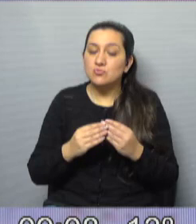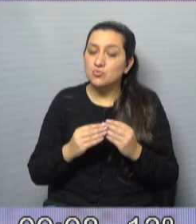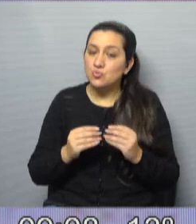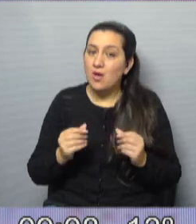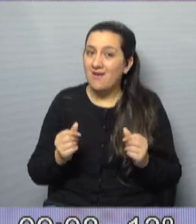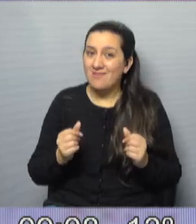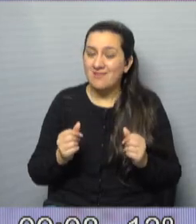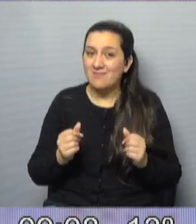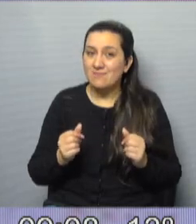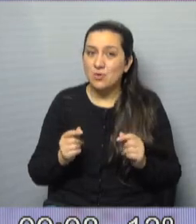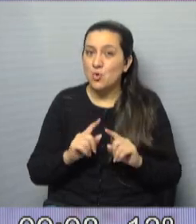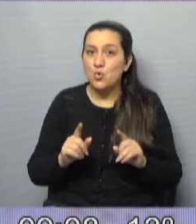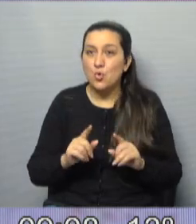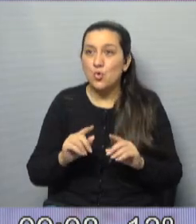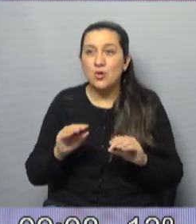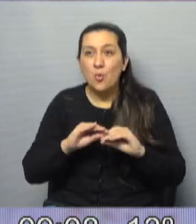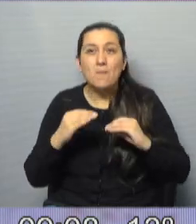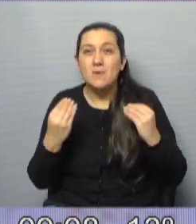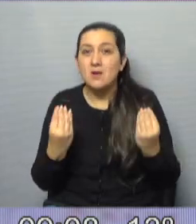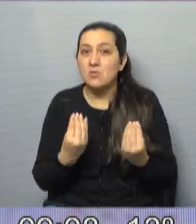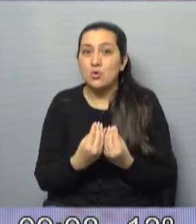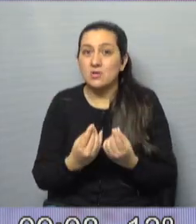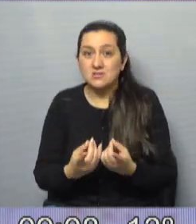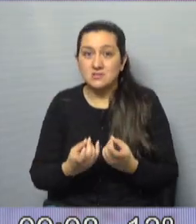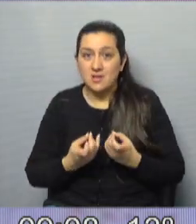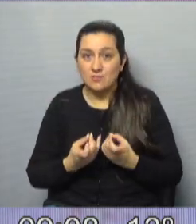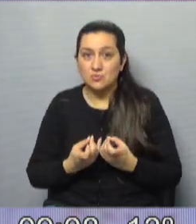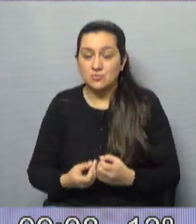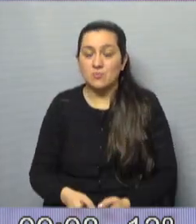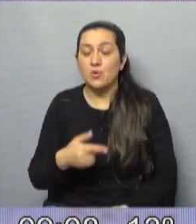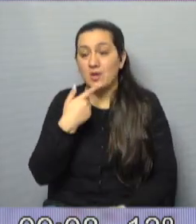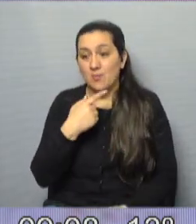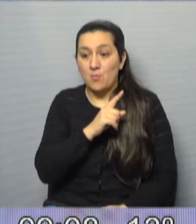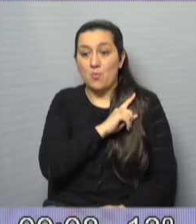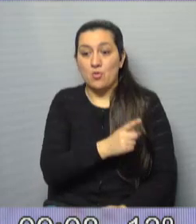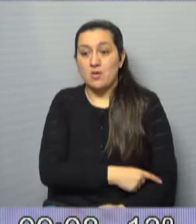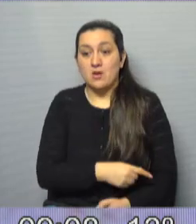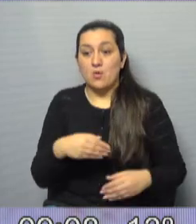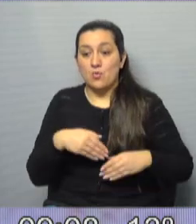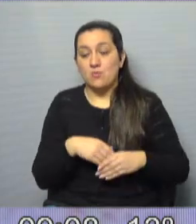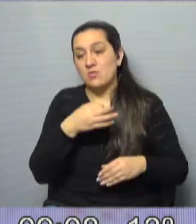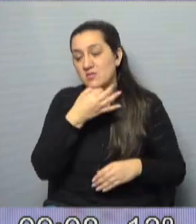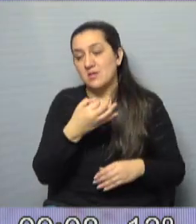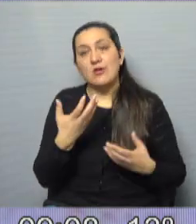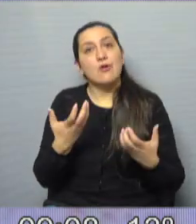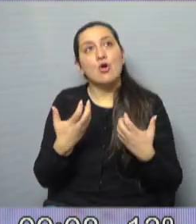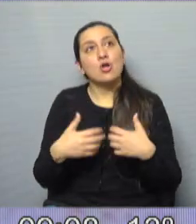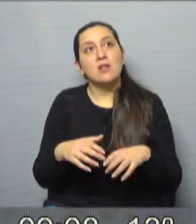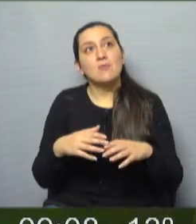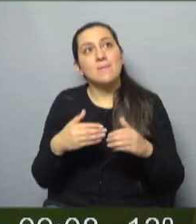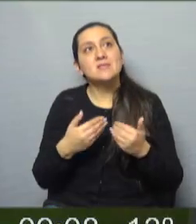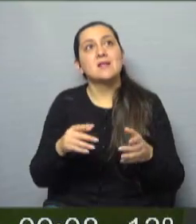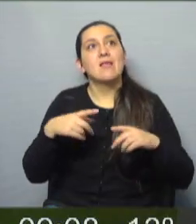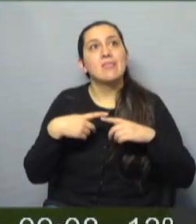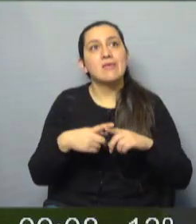al quid de la cuestión. El quid de la cuestión es... No, el Poder Ejecutivo dice, el ministro dice, no queremos entrar a discutir y